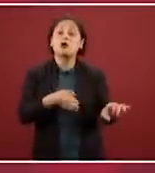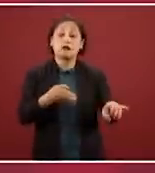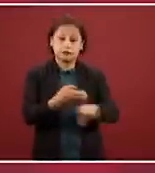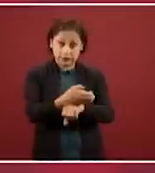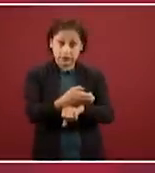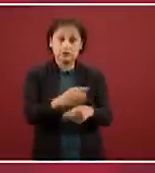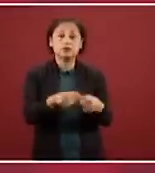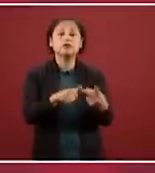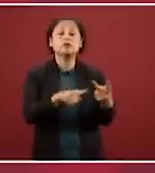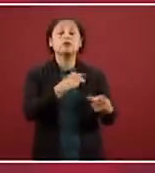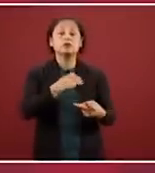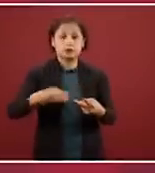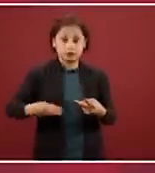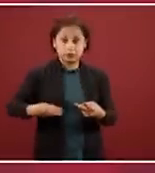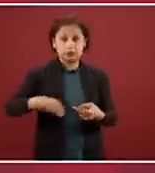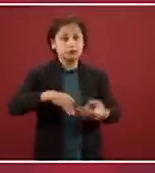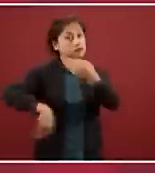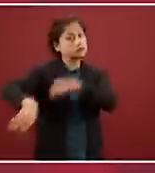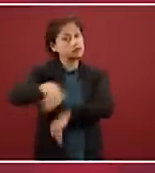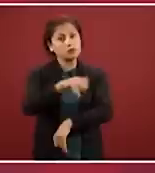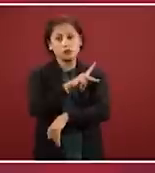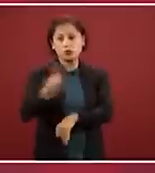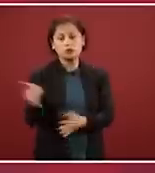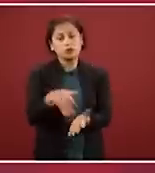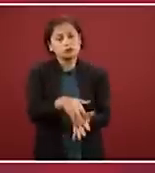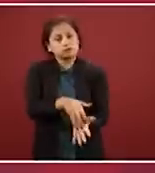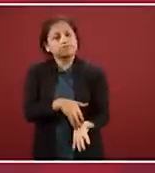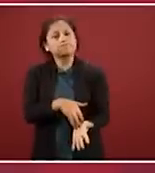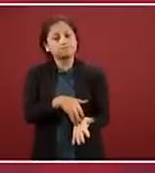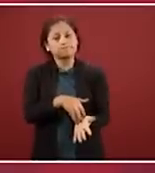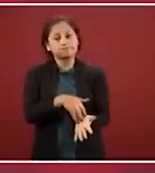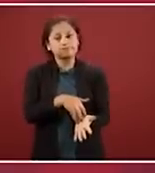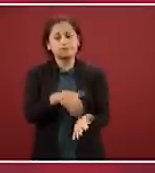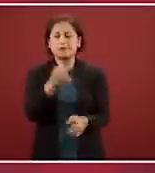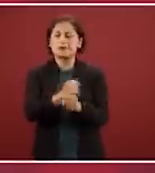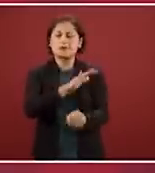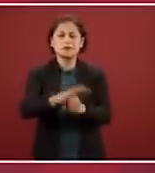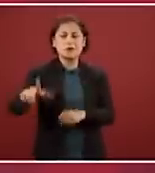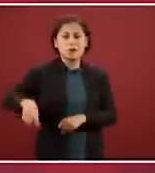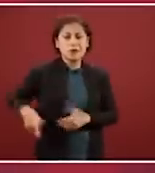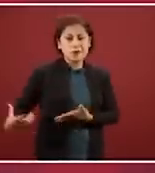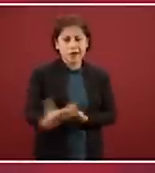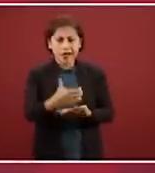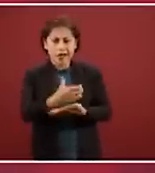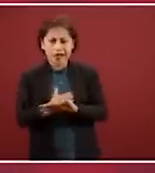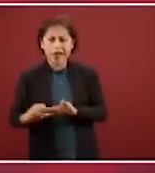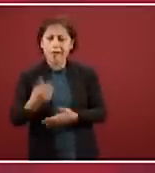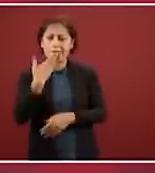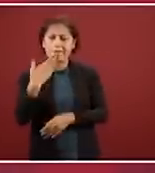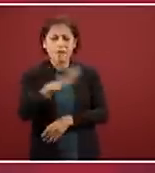municipales. Todos tenemos que hacer un esfuerzo. No puede haber gobierno rico con pueblo pobre.